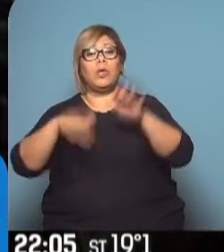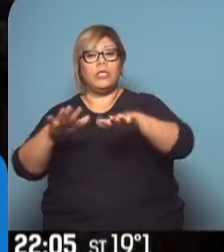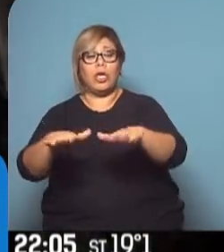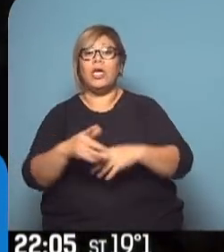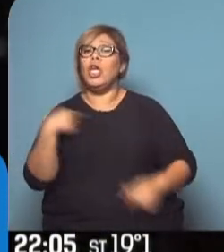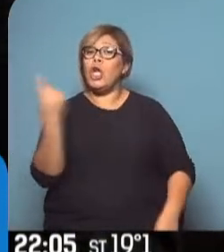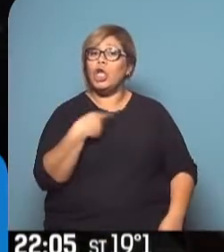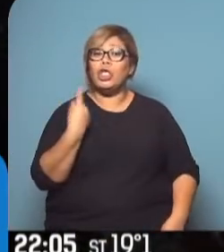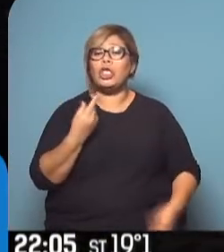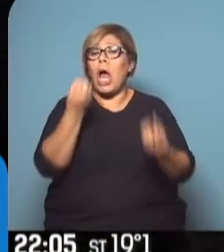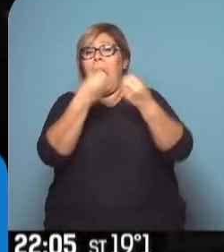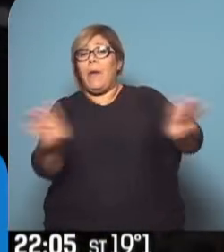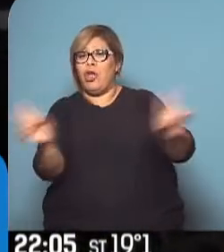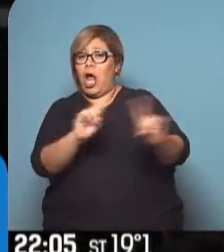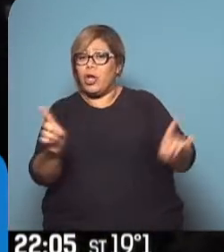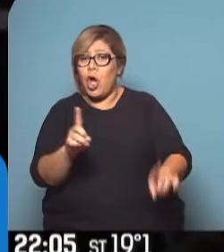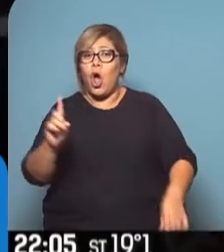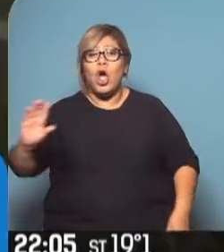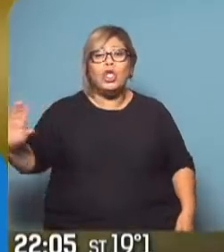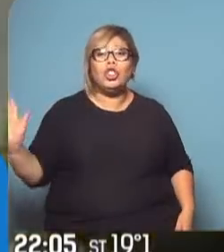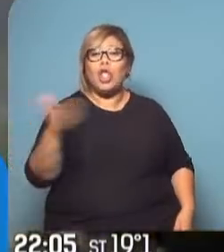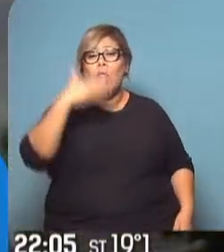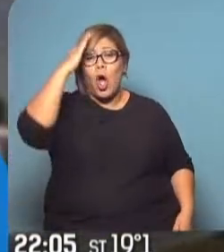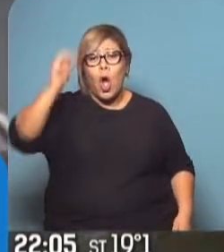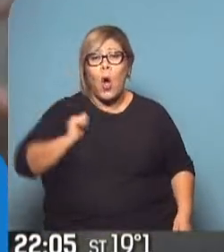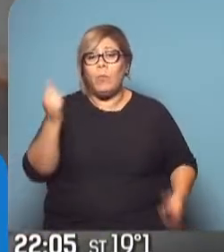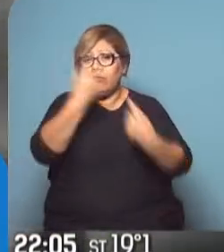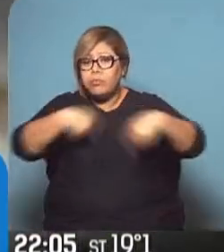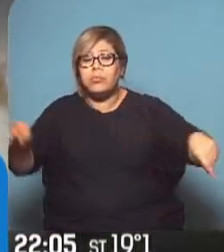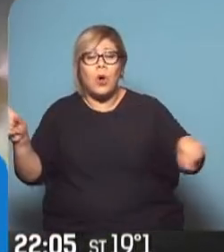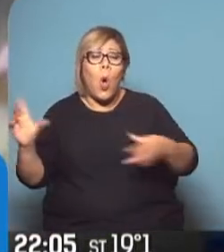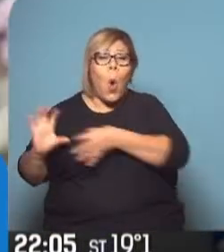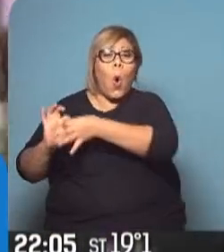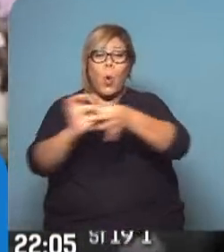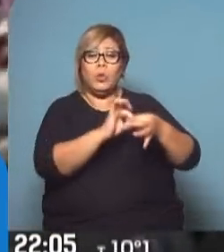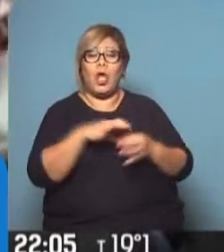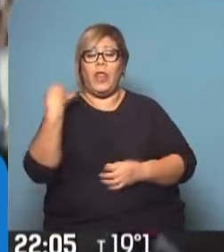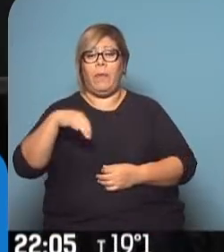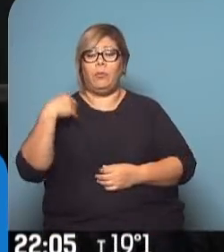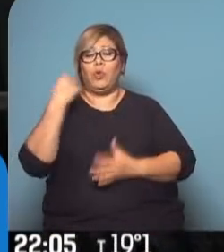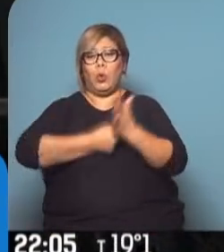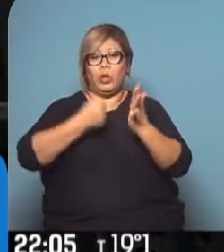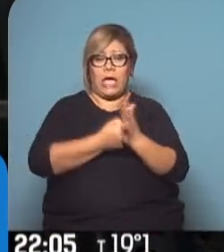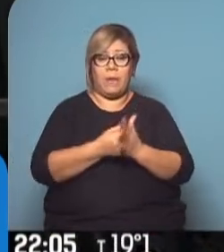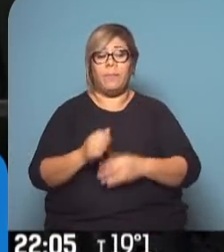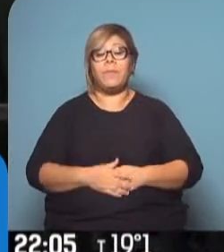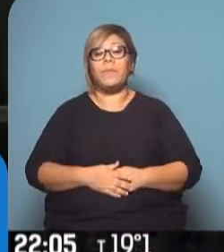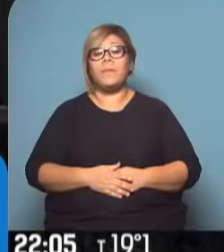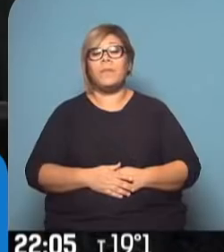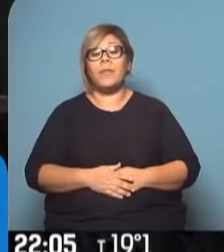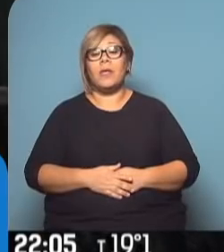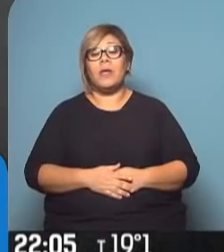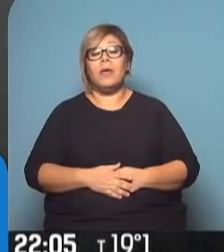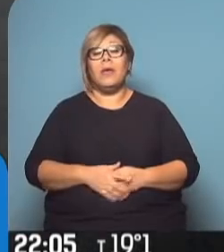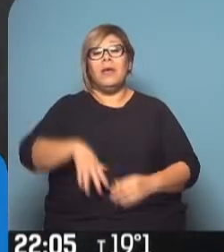insistir en que toda la Fuerza Armada se manifieste conjuntamente. Según la versión oficial, la Operación 30A comenzó